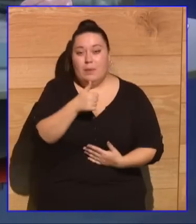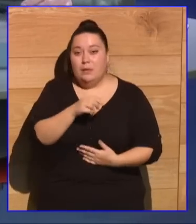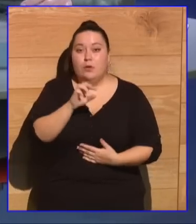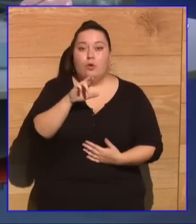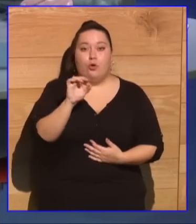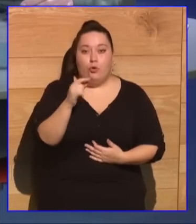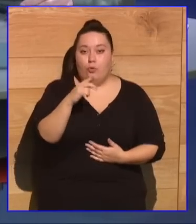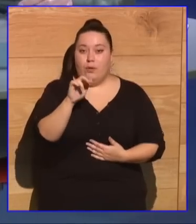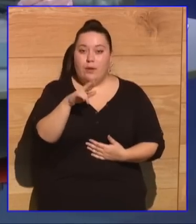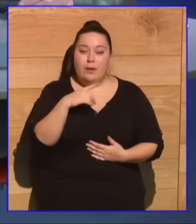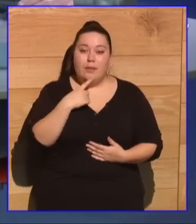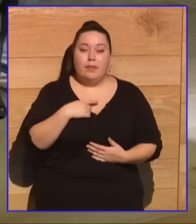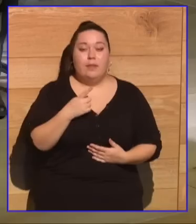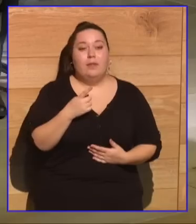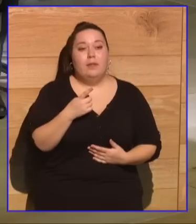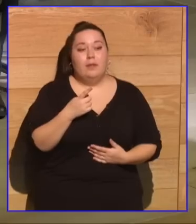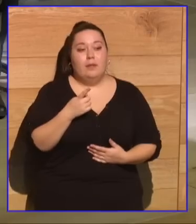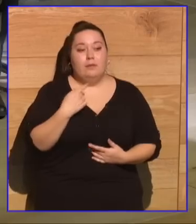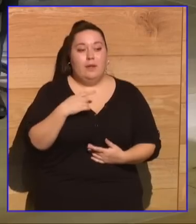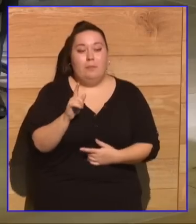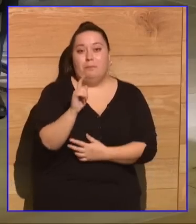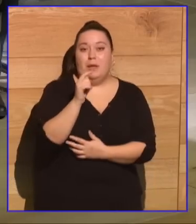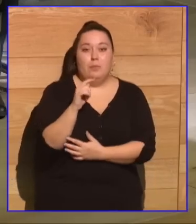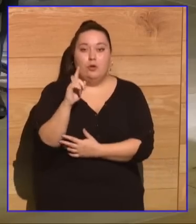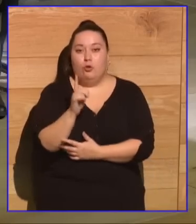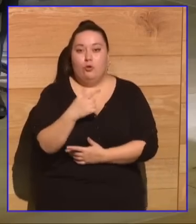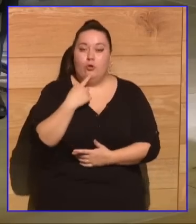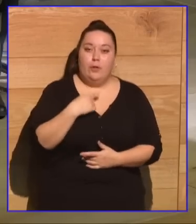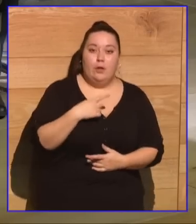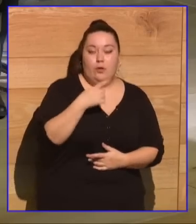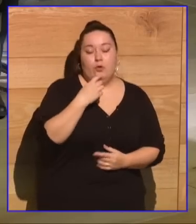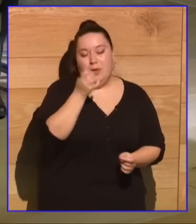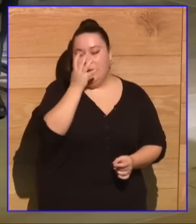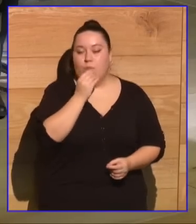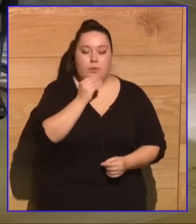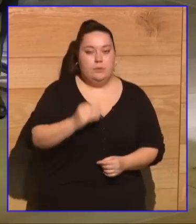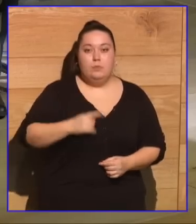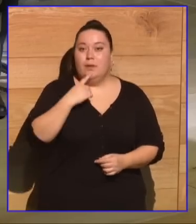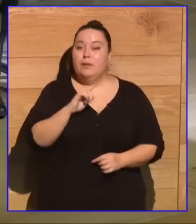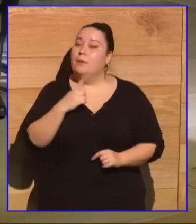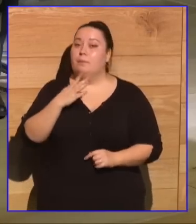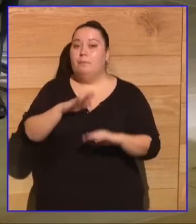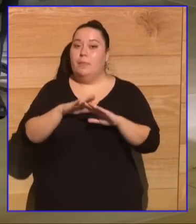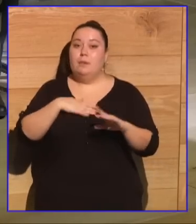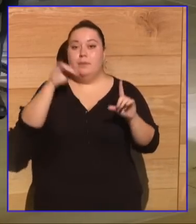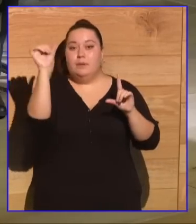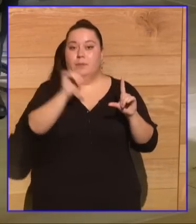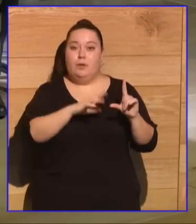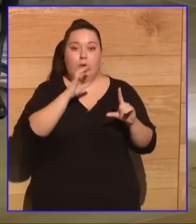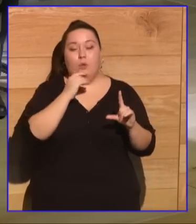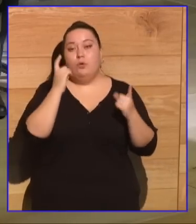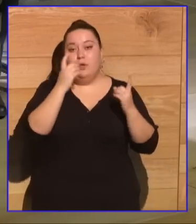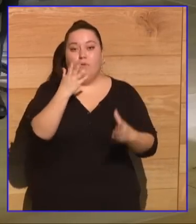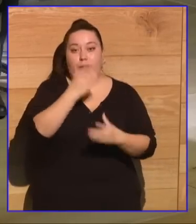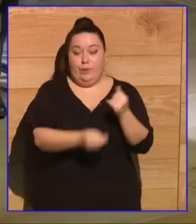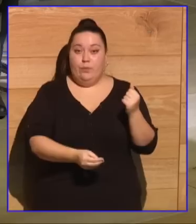Waters dice, en lugar de atribuirse después todos los méritos y decir, no, ya dije yo que esto era buena idea, lo que dice es, para mí esta película es enormemente fallida, eso